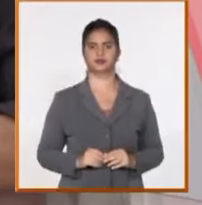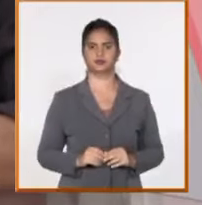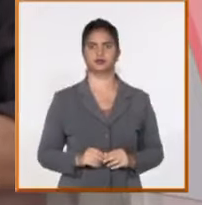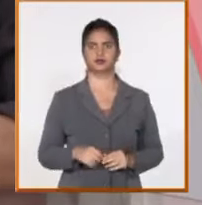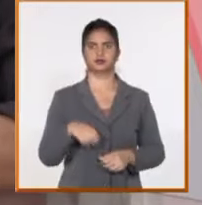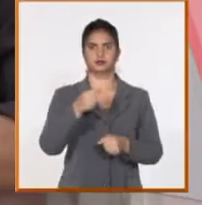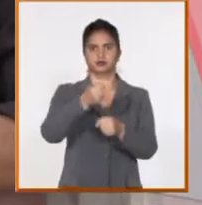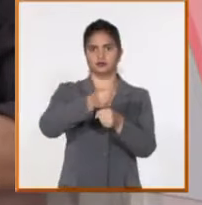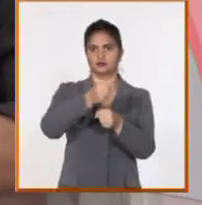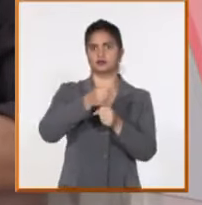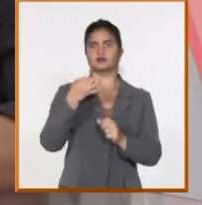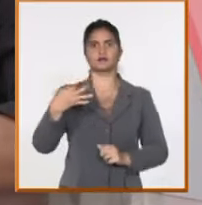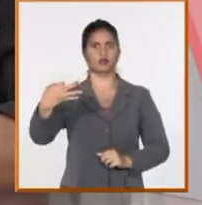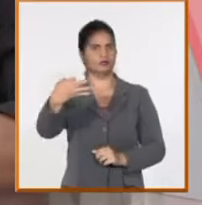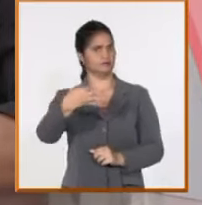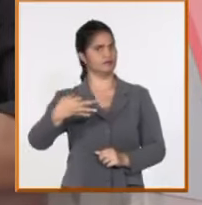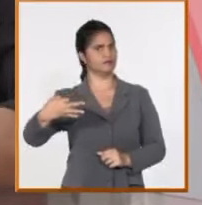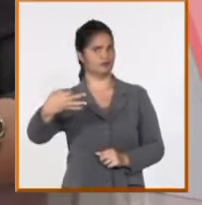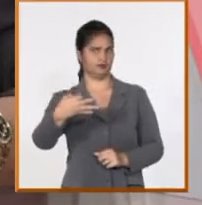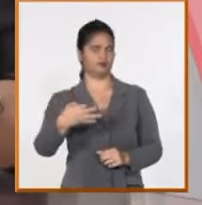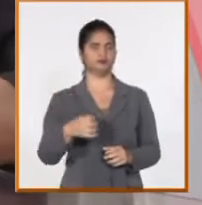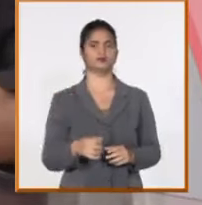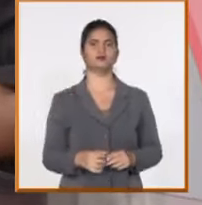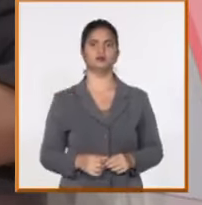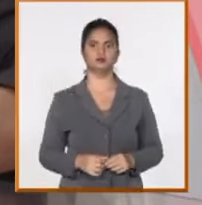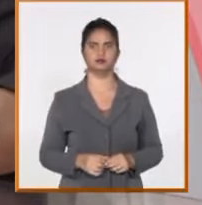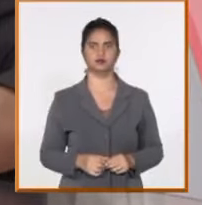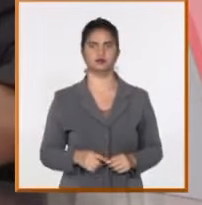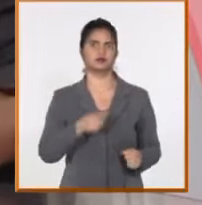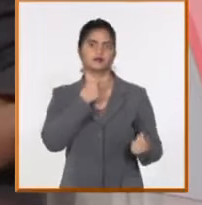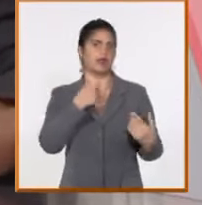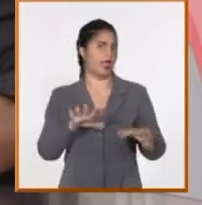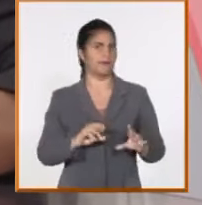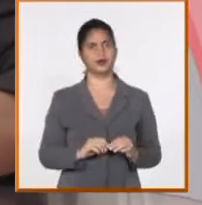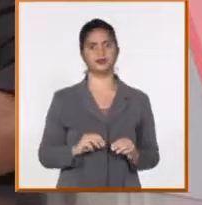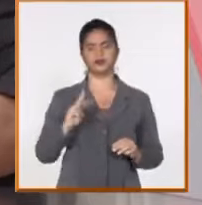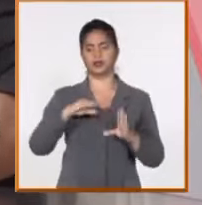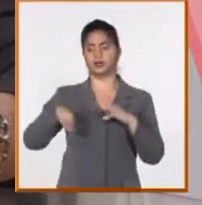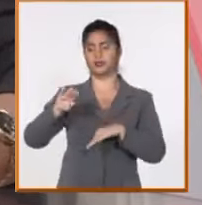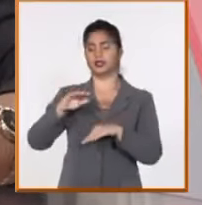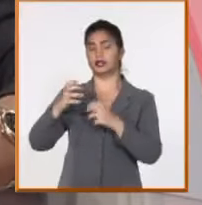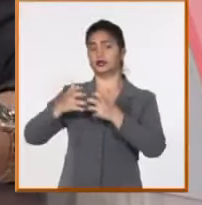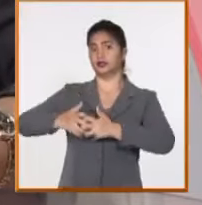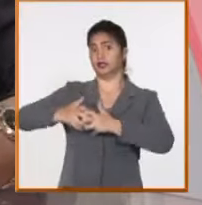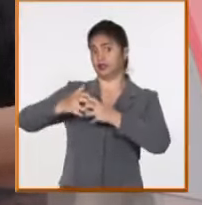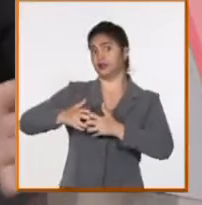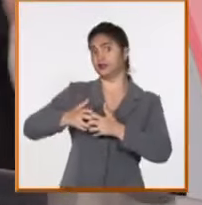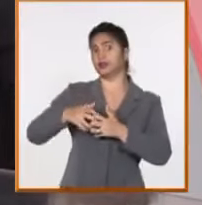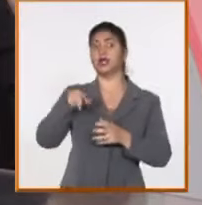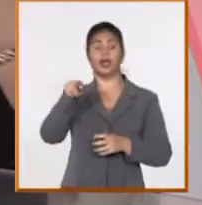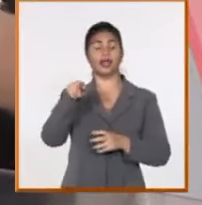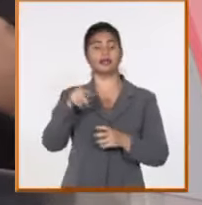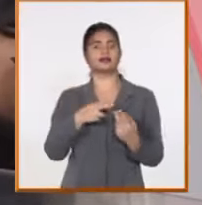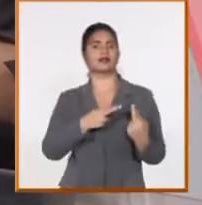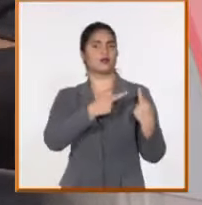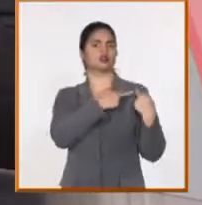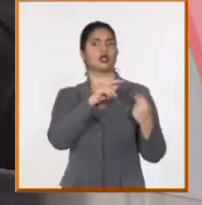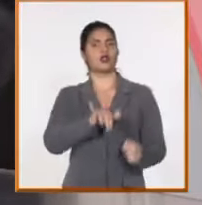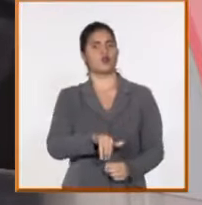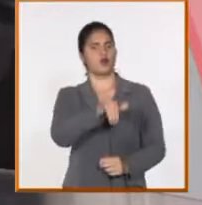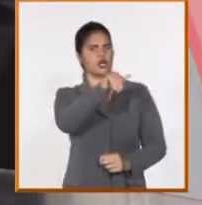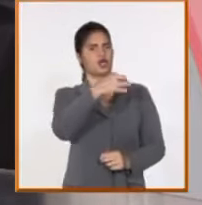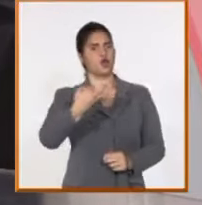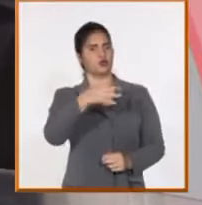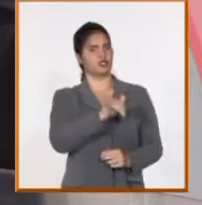barrios donde estamos donde radican nuestras empresas y por ejemplo si al ministerio industria le toca pu le toca apadrinar boyero todas las empresas